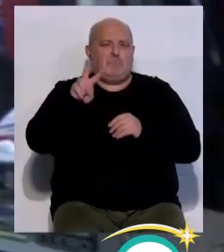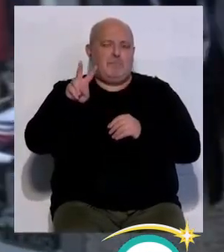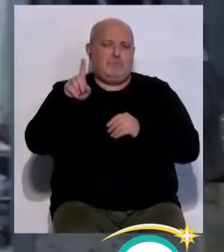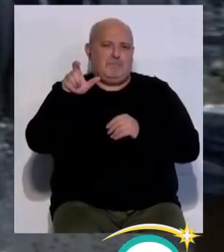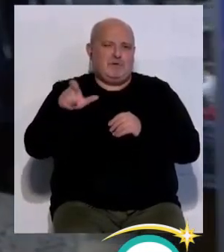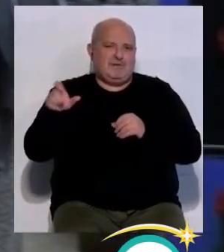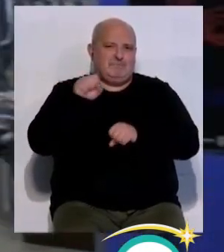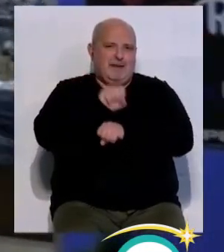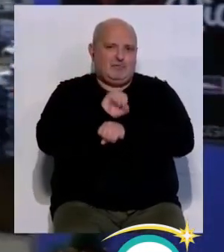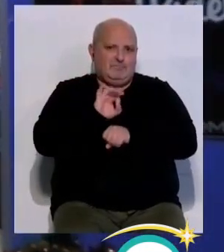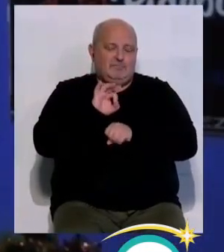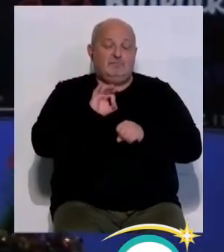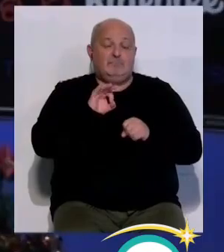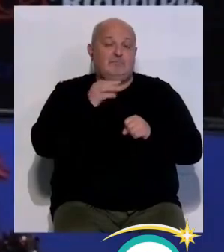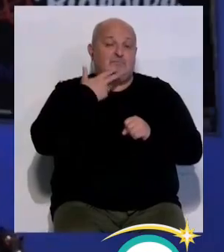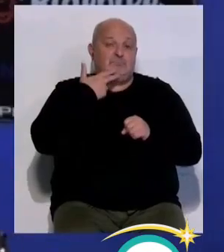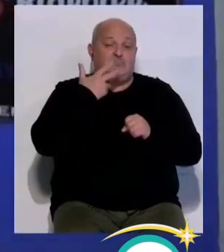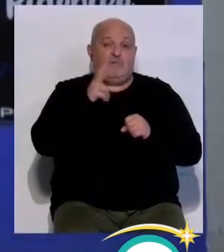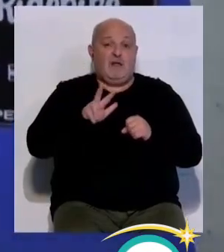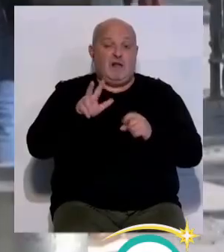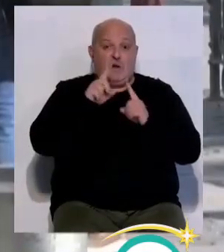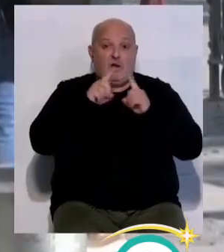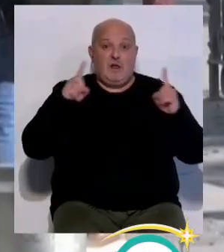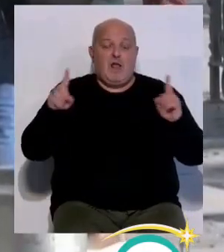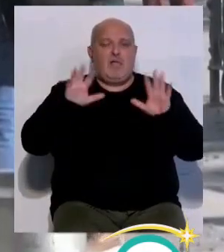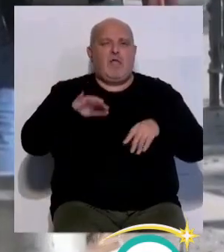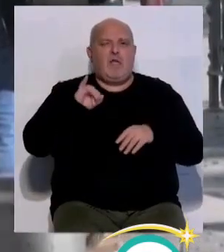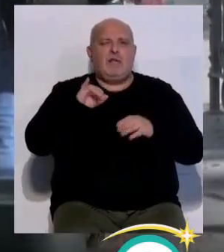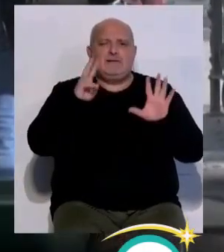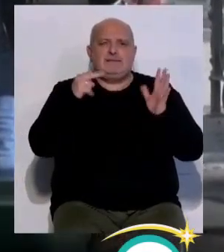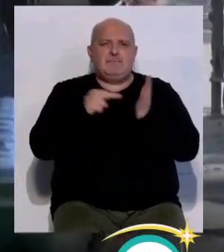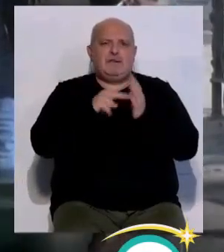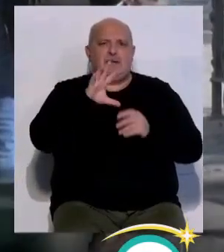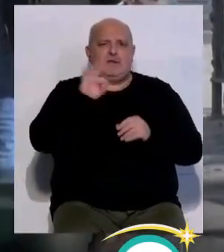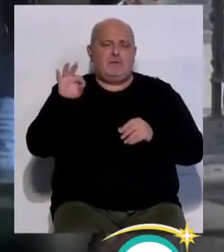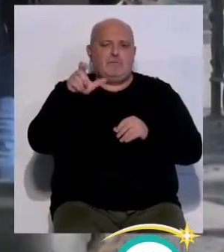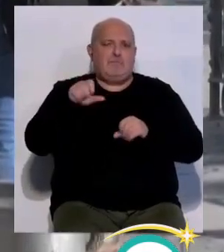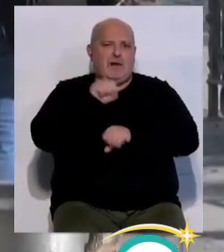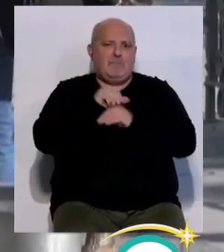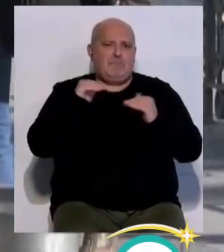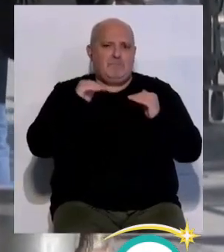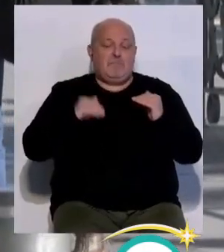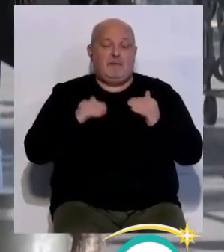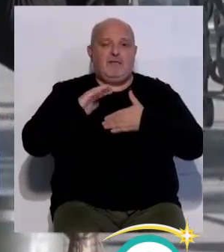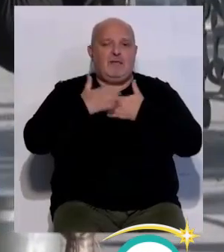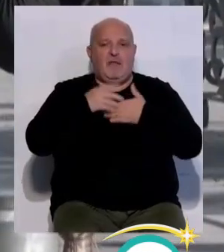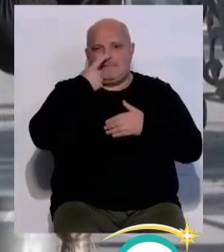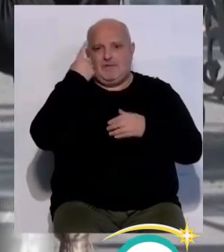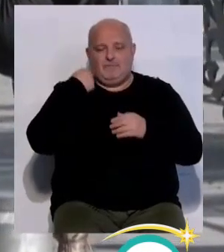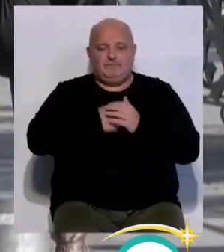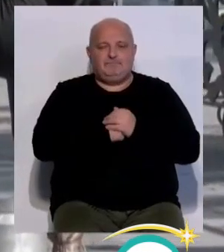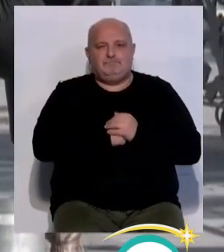131.221 personas desempleadas. En términos interanuales, Cádiz cuenta con casi 7.500 parados menos que en el cierre del año